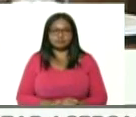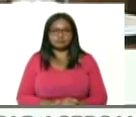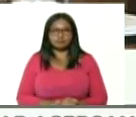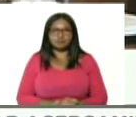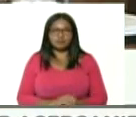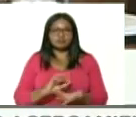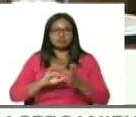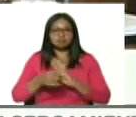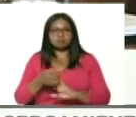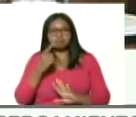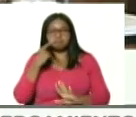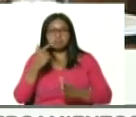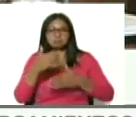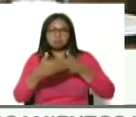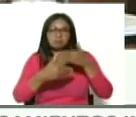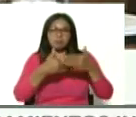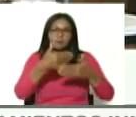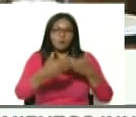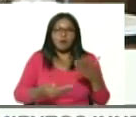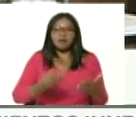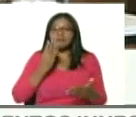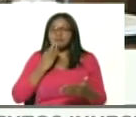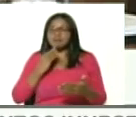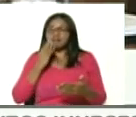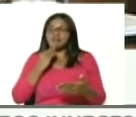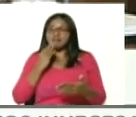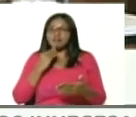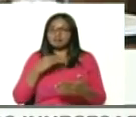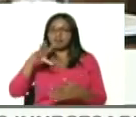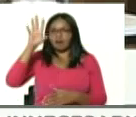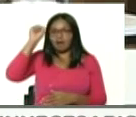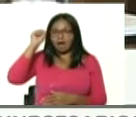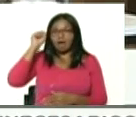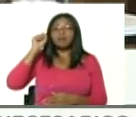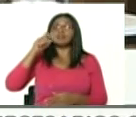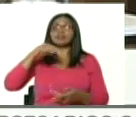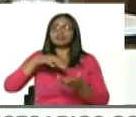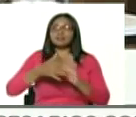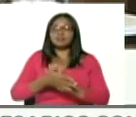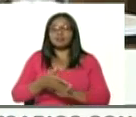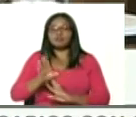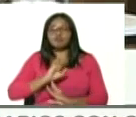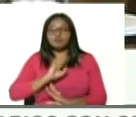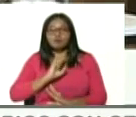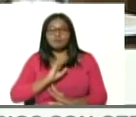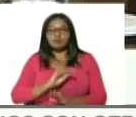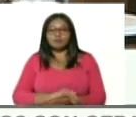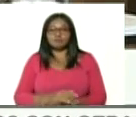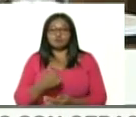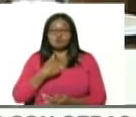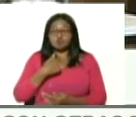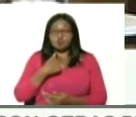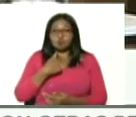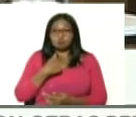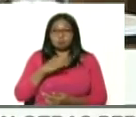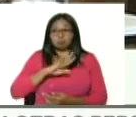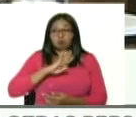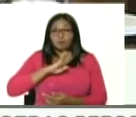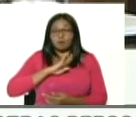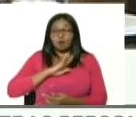sacando experiencia. Ese es nuestro trabajo, el trabajo de un verdadero dialéctico materialista como yo, como